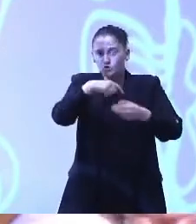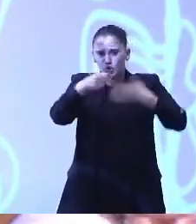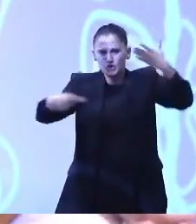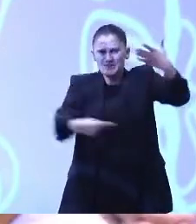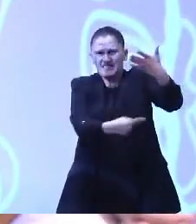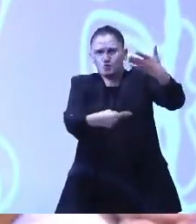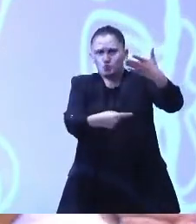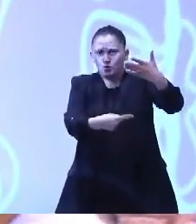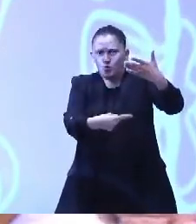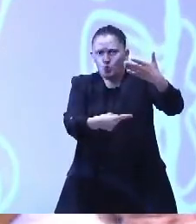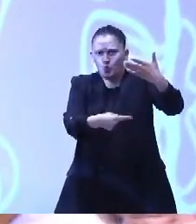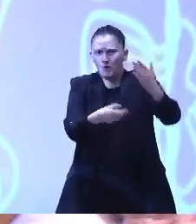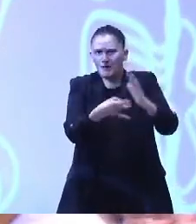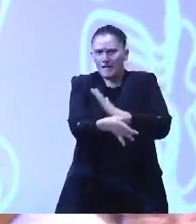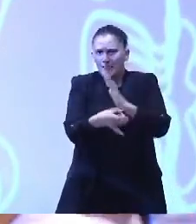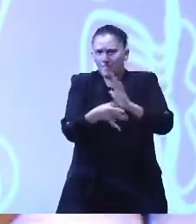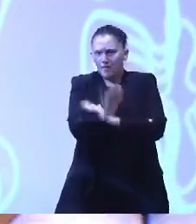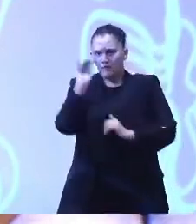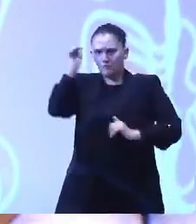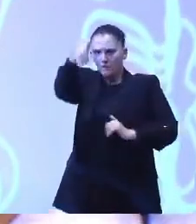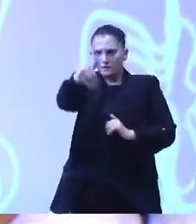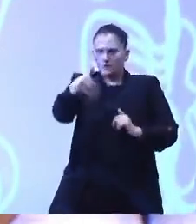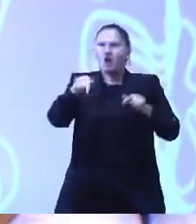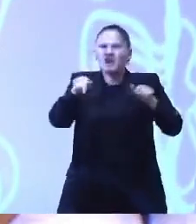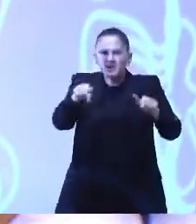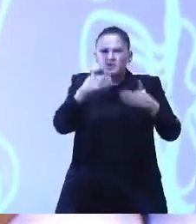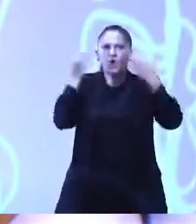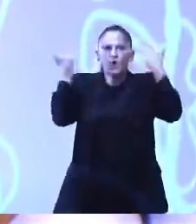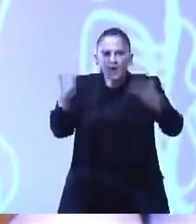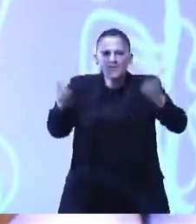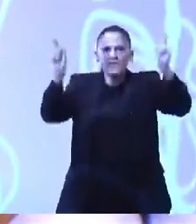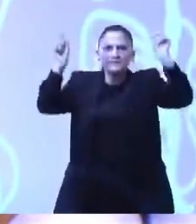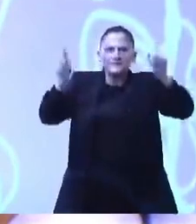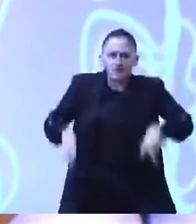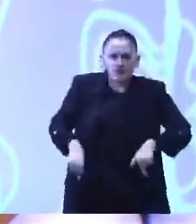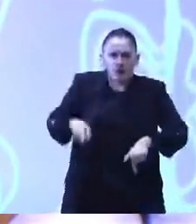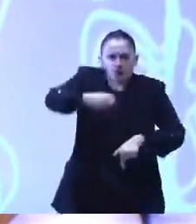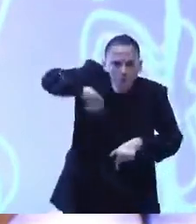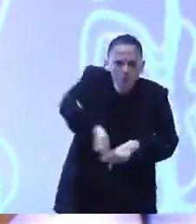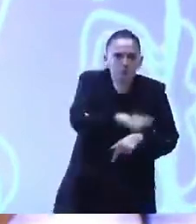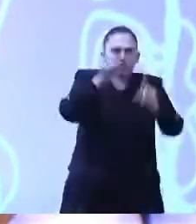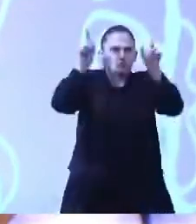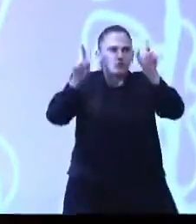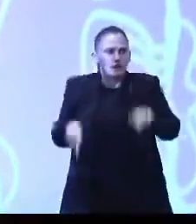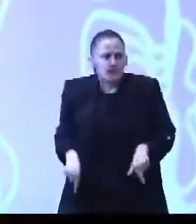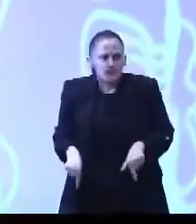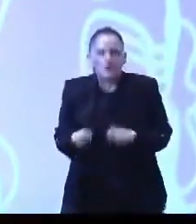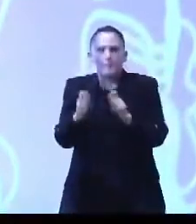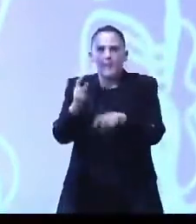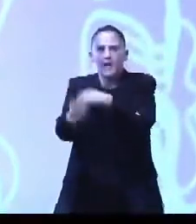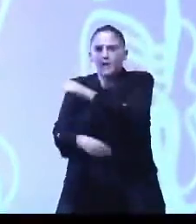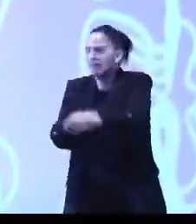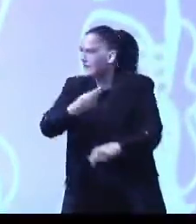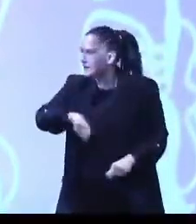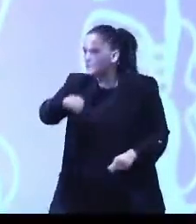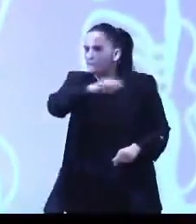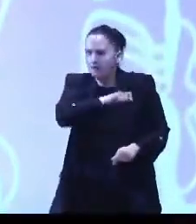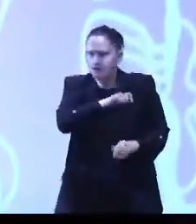en calidad democrática. Y eso es gracias también a la acción que está emprendiendo el gobierno de España.